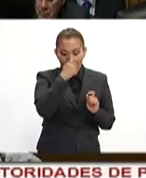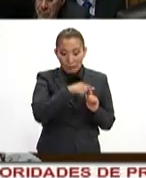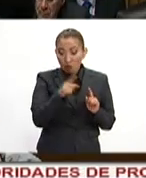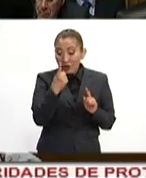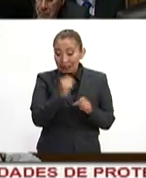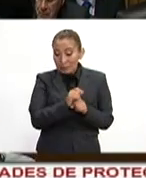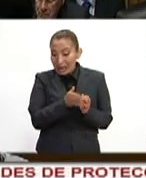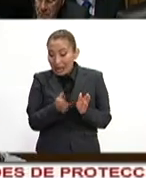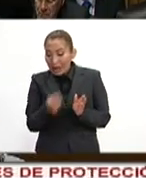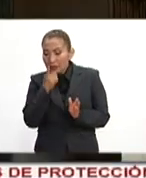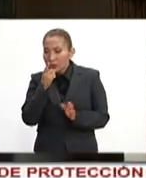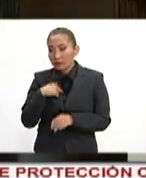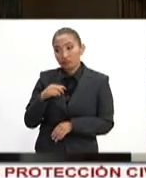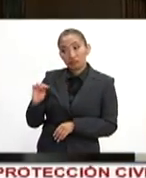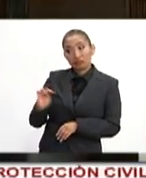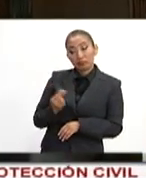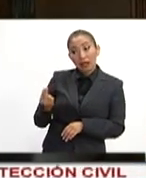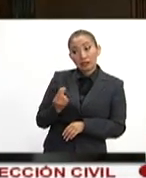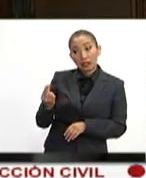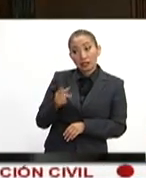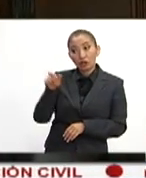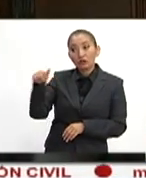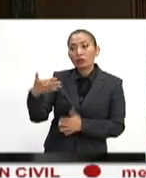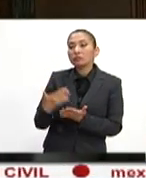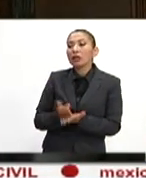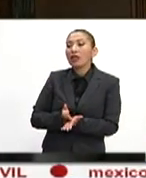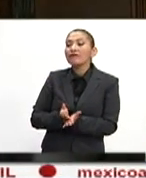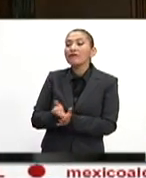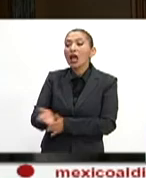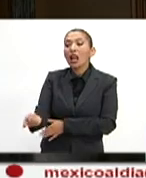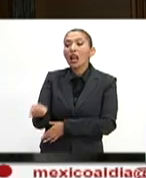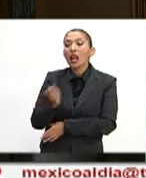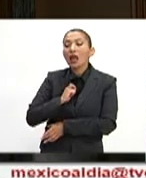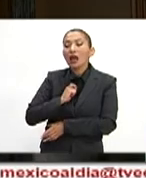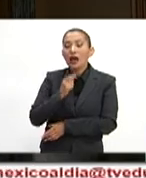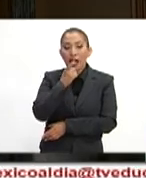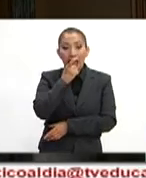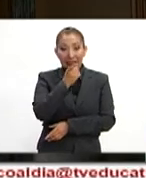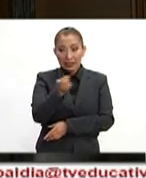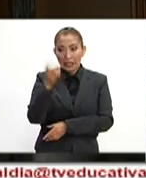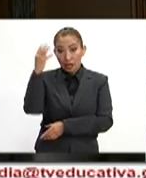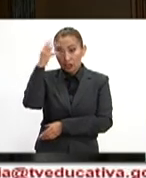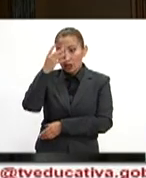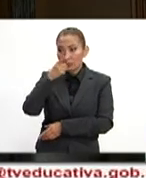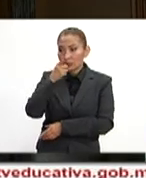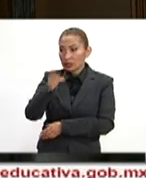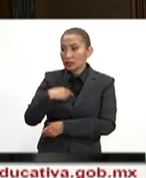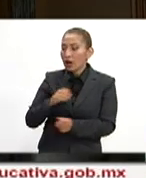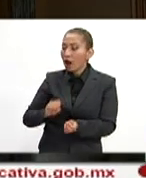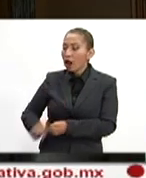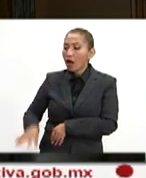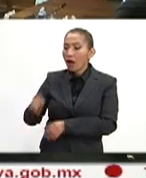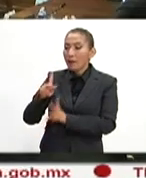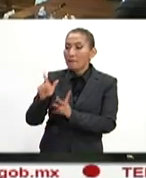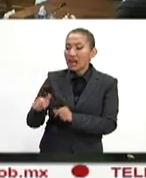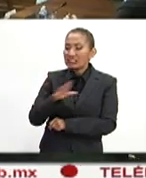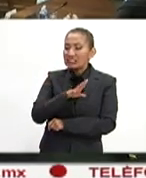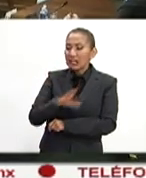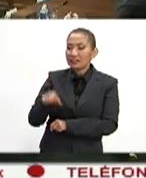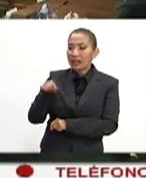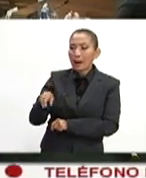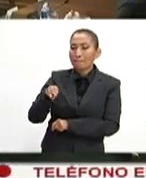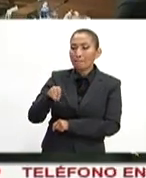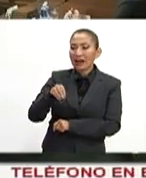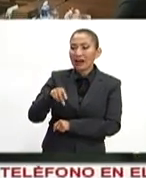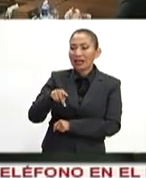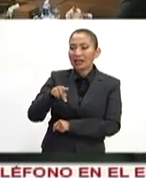Donald Trump le dijo que necesitaba y esperaba lealtad. También dijo que Trump le pidió que dejara en paz al general